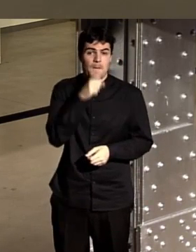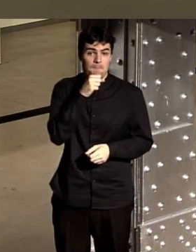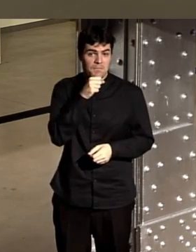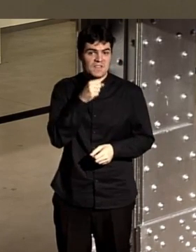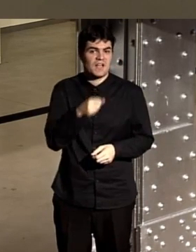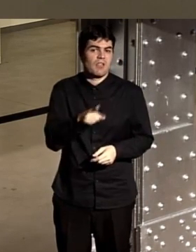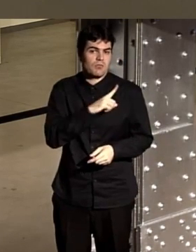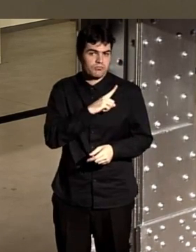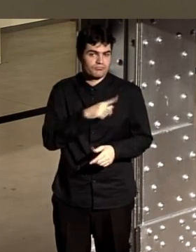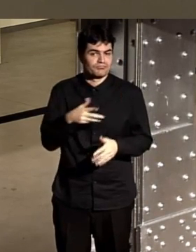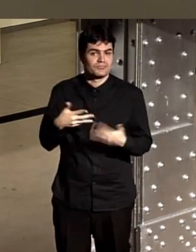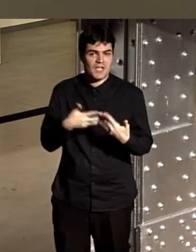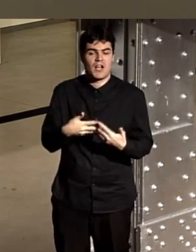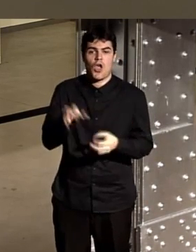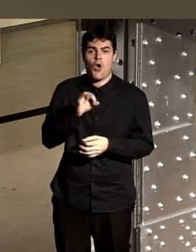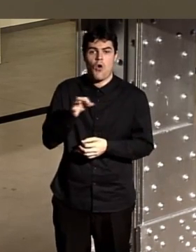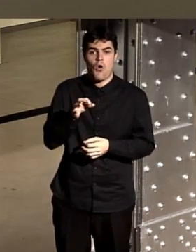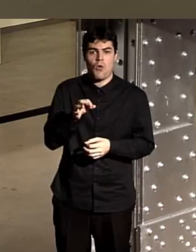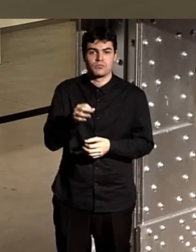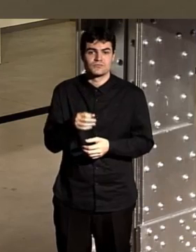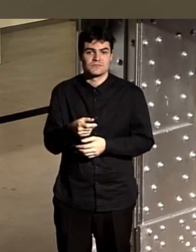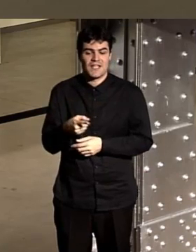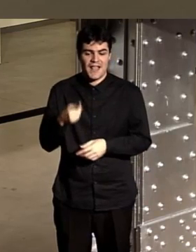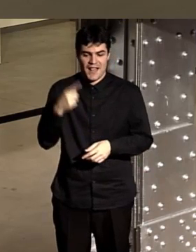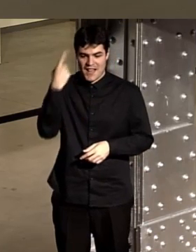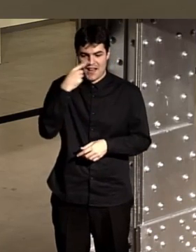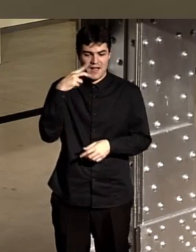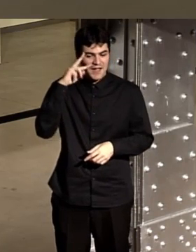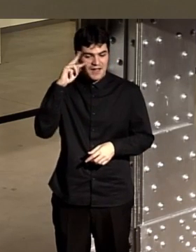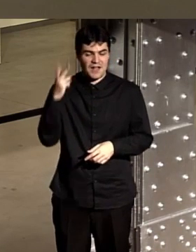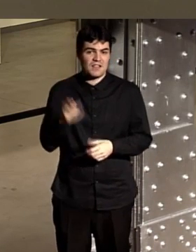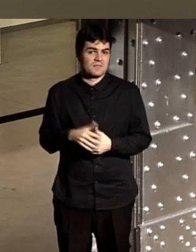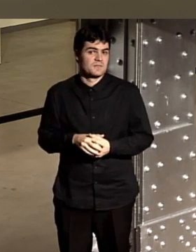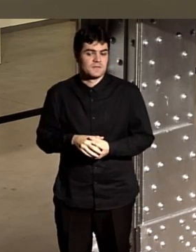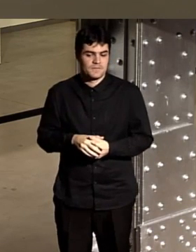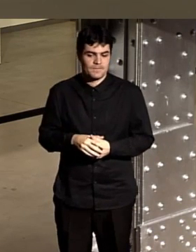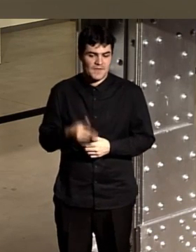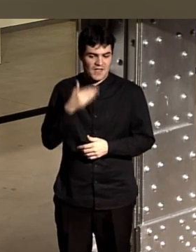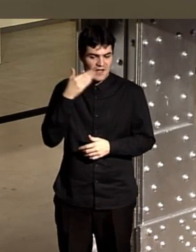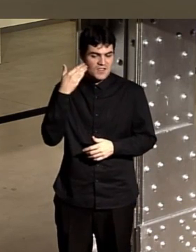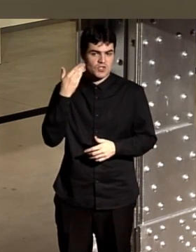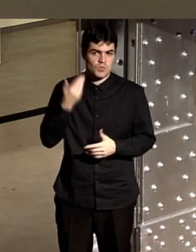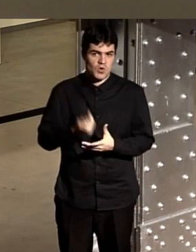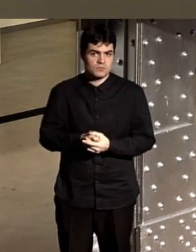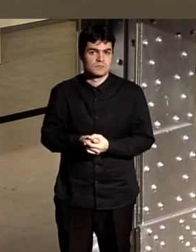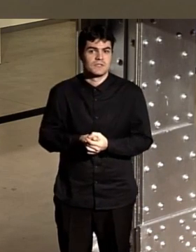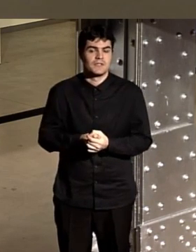como el racismo, como hay muchos temas para cubrir en los Estados Unidos. ¿Vas a tener a Trump?